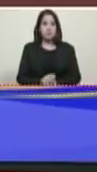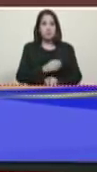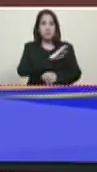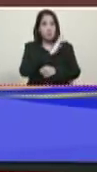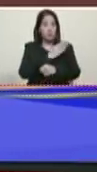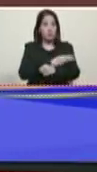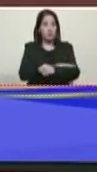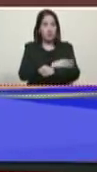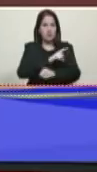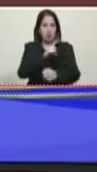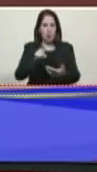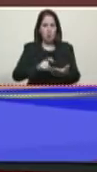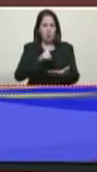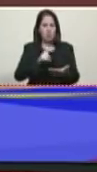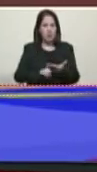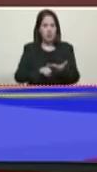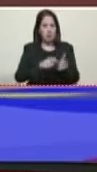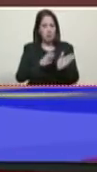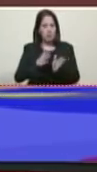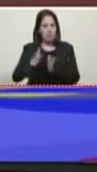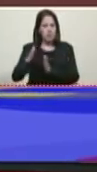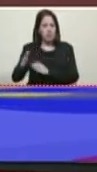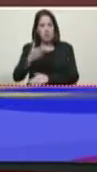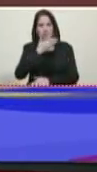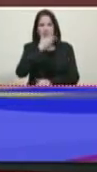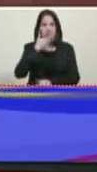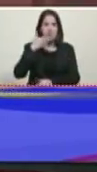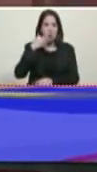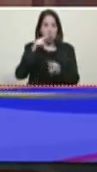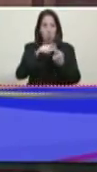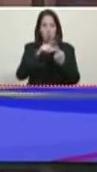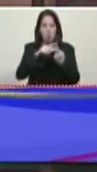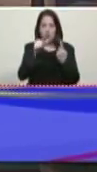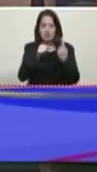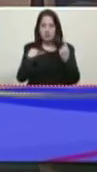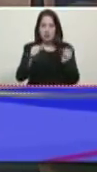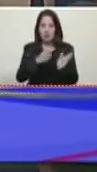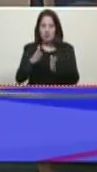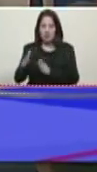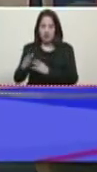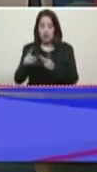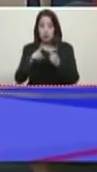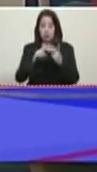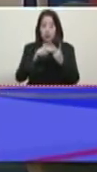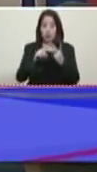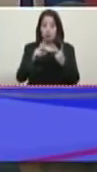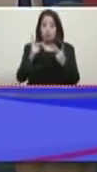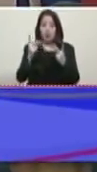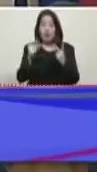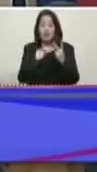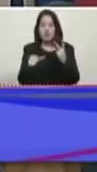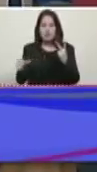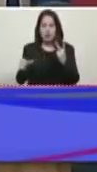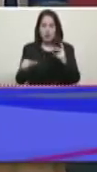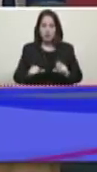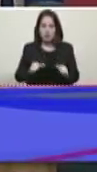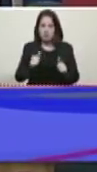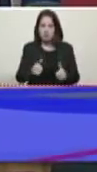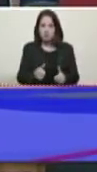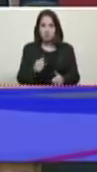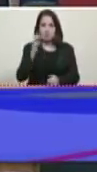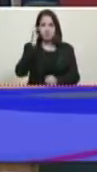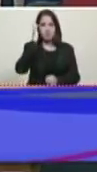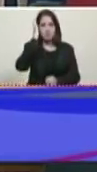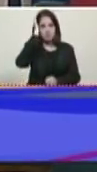energía planifiquemos mejor una semana de planificación para en dos semanas dos semanitas